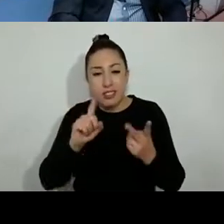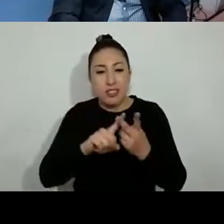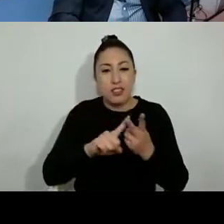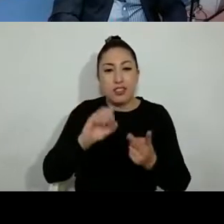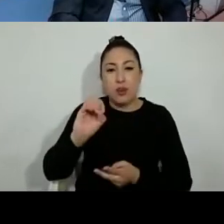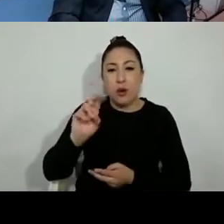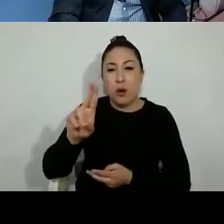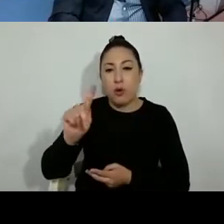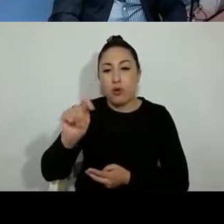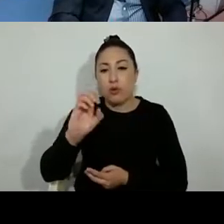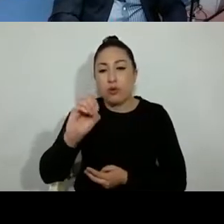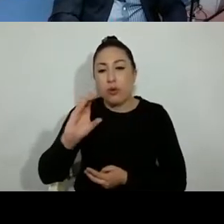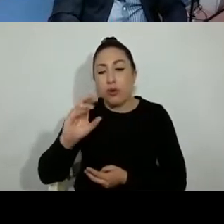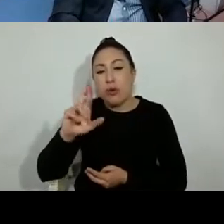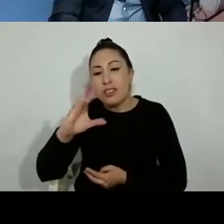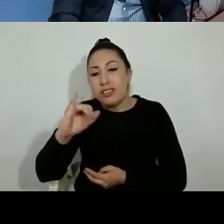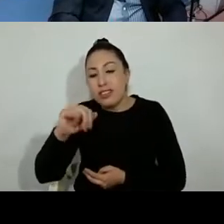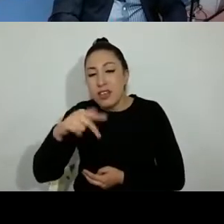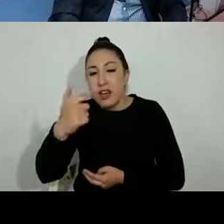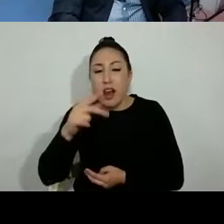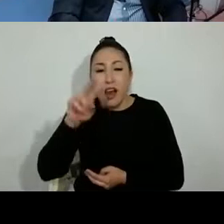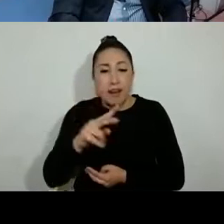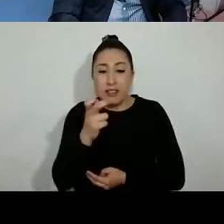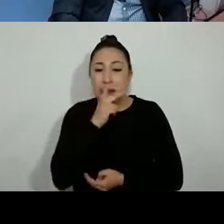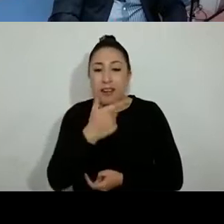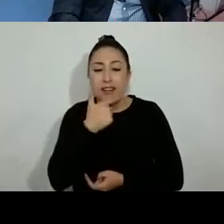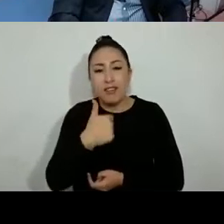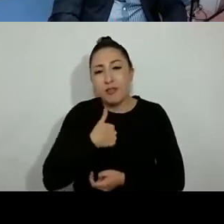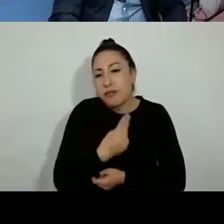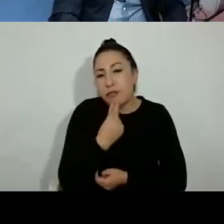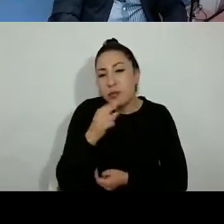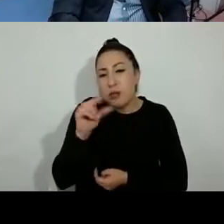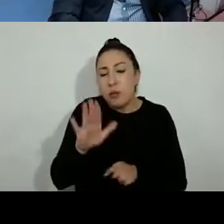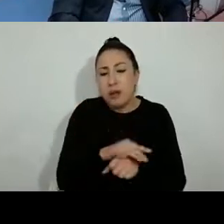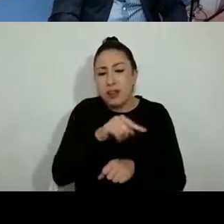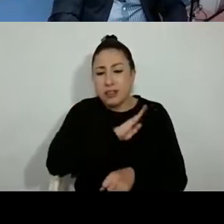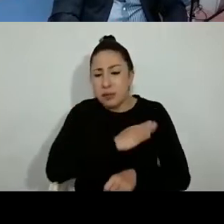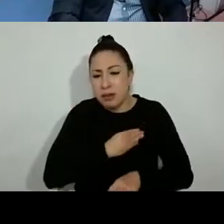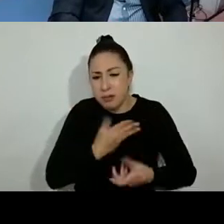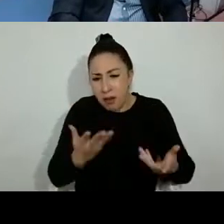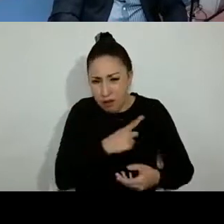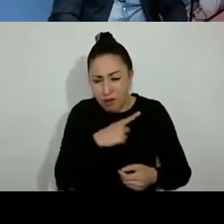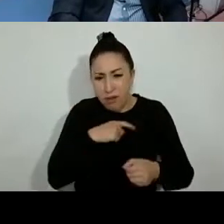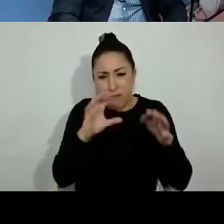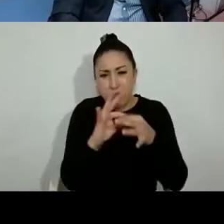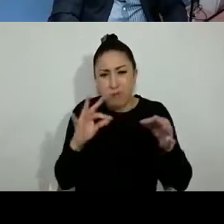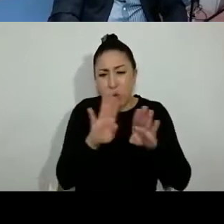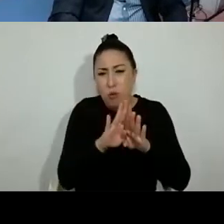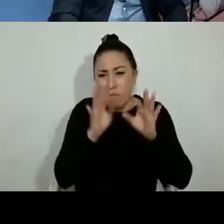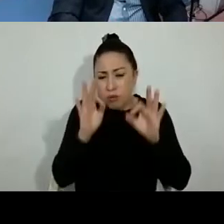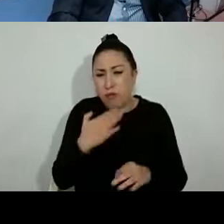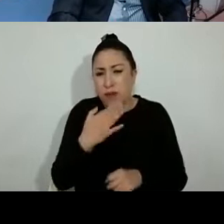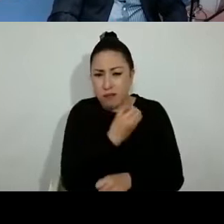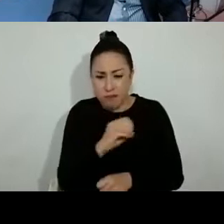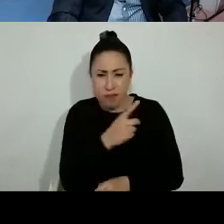habla mucho más claramente del fenómeno. Bueno, insisto, este escenario,